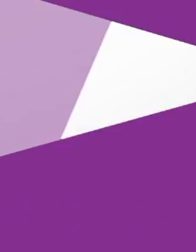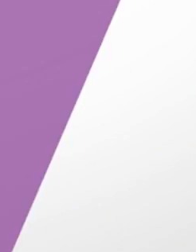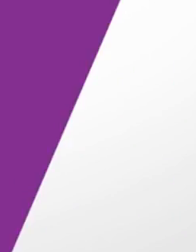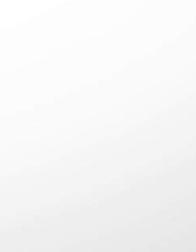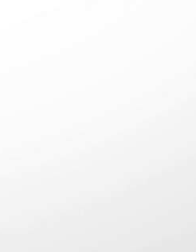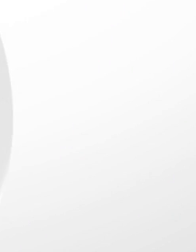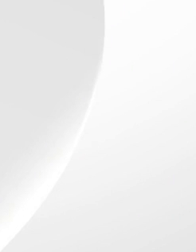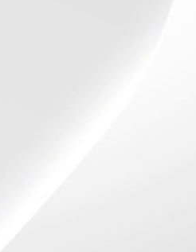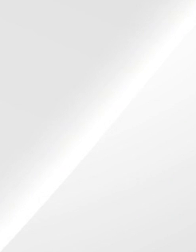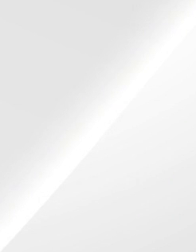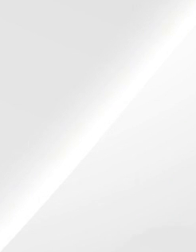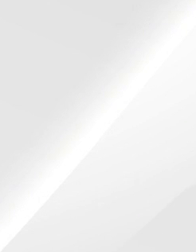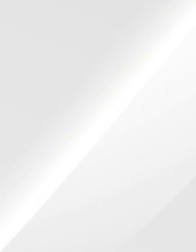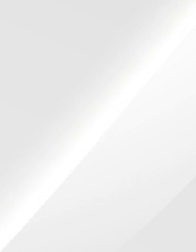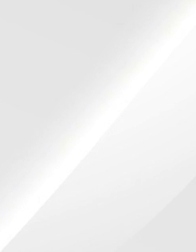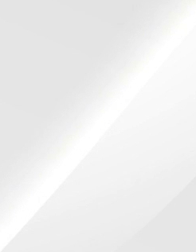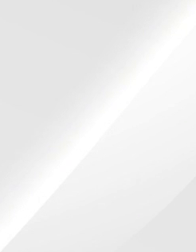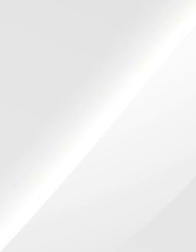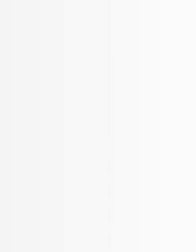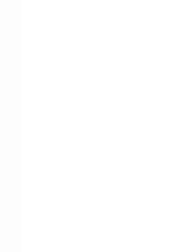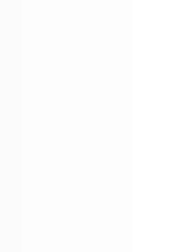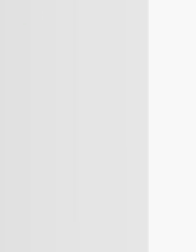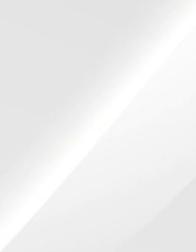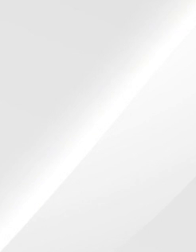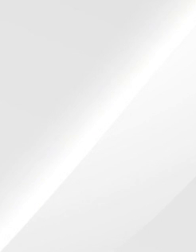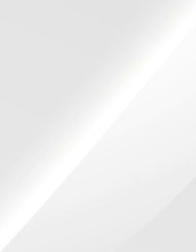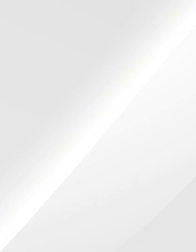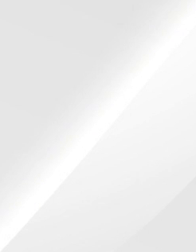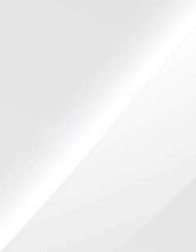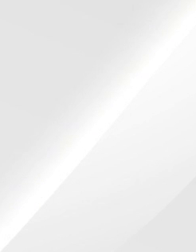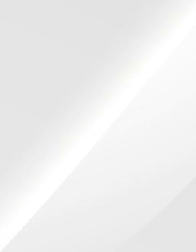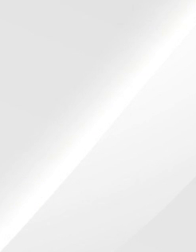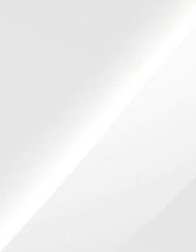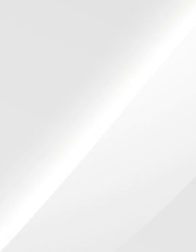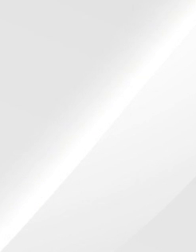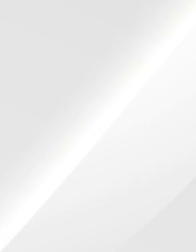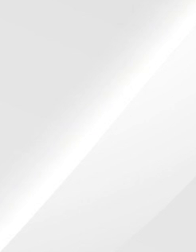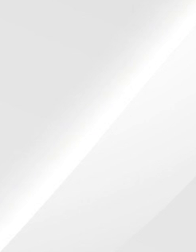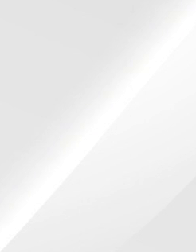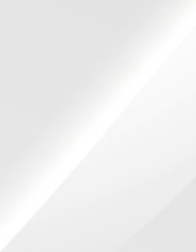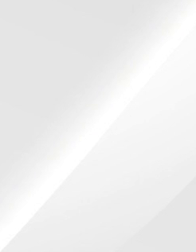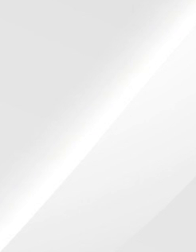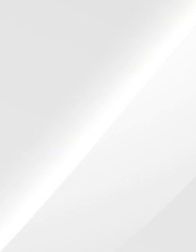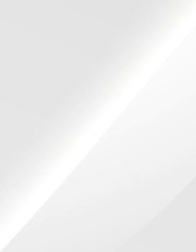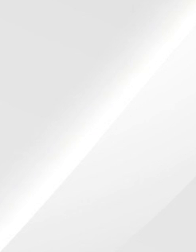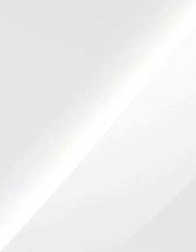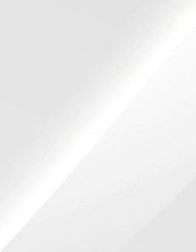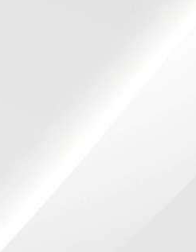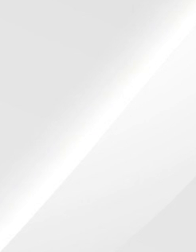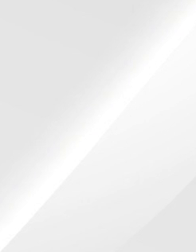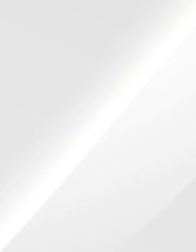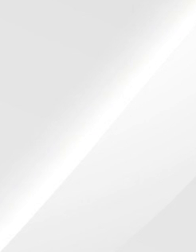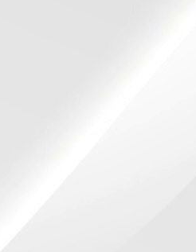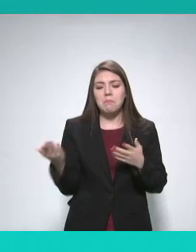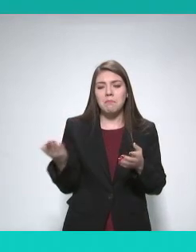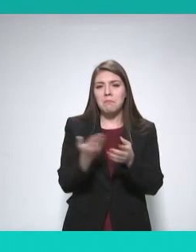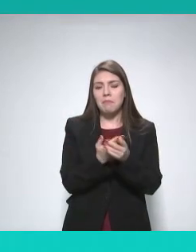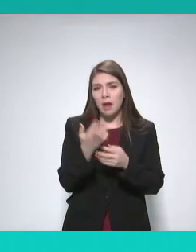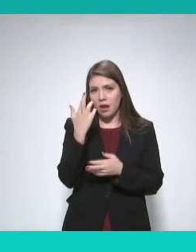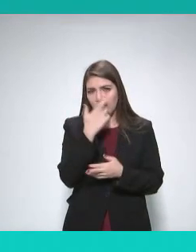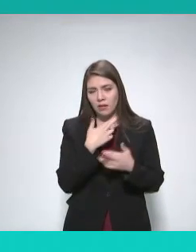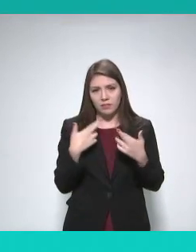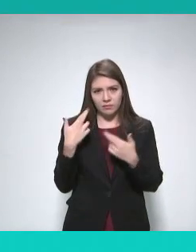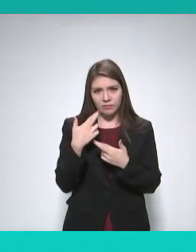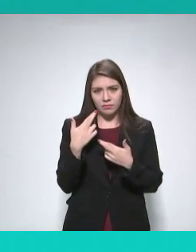el instituto nacional de transparencia acceso a la información y selección de datos personales por